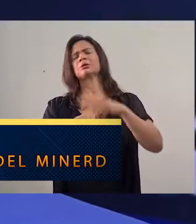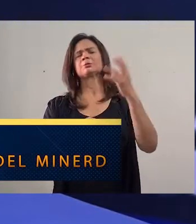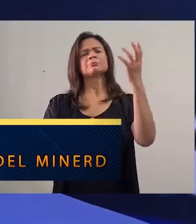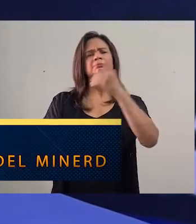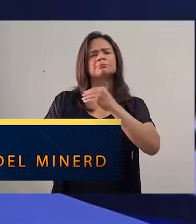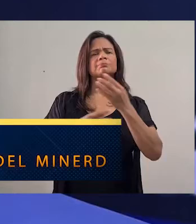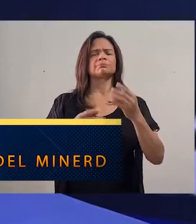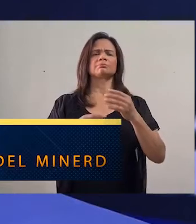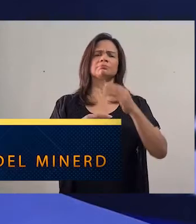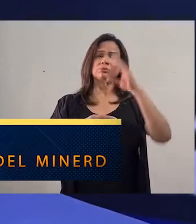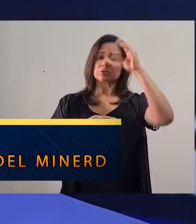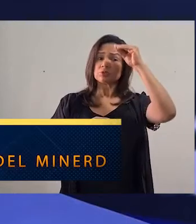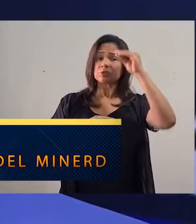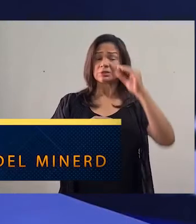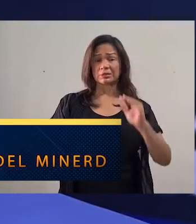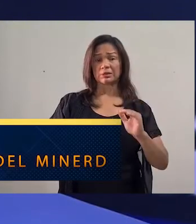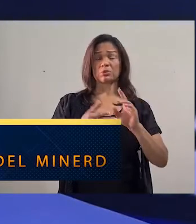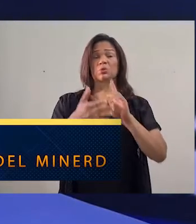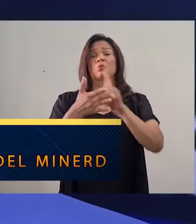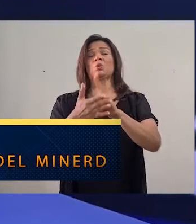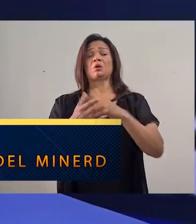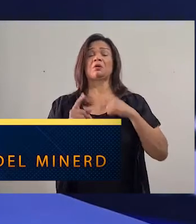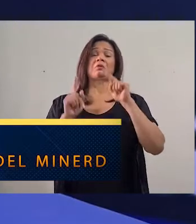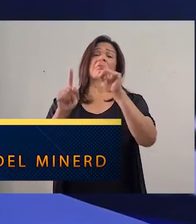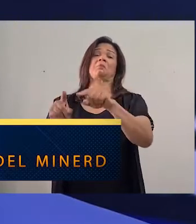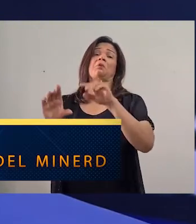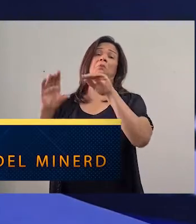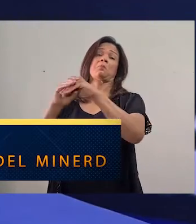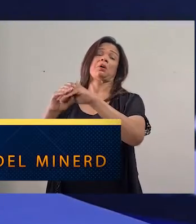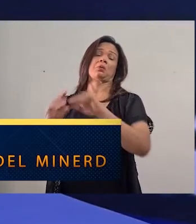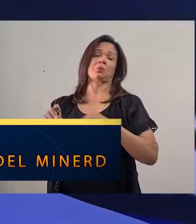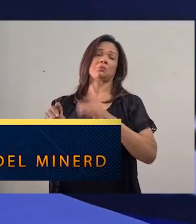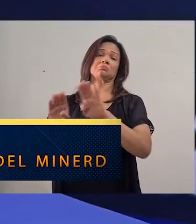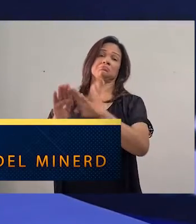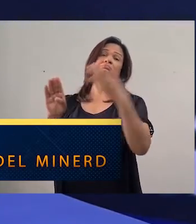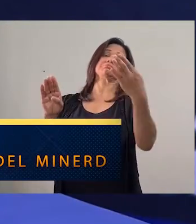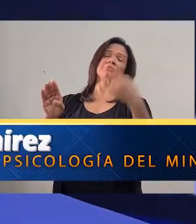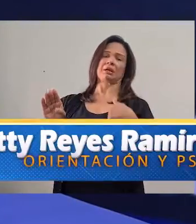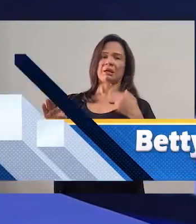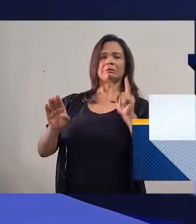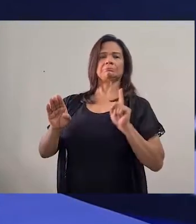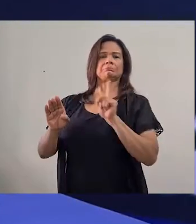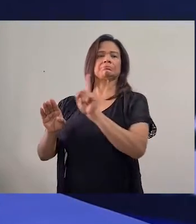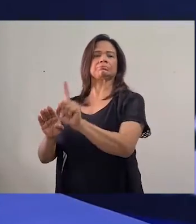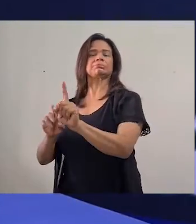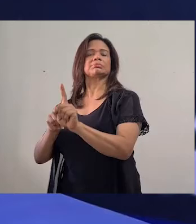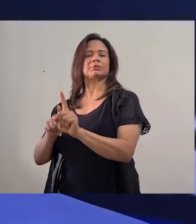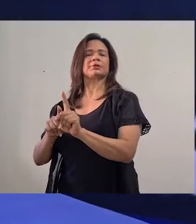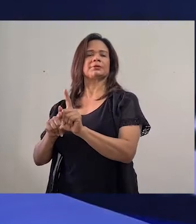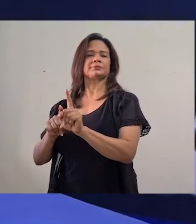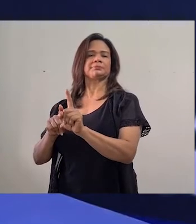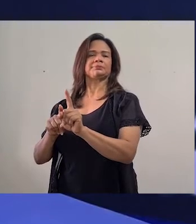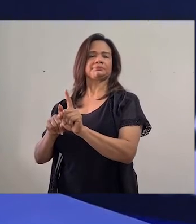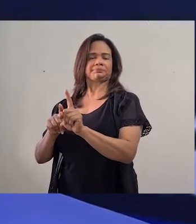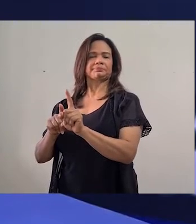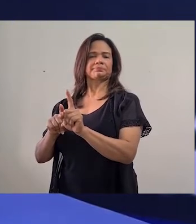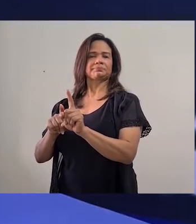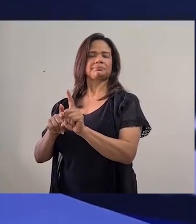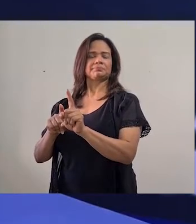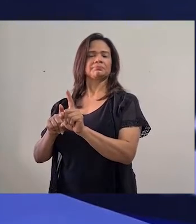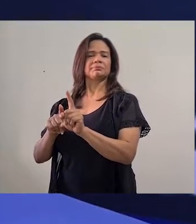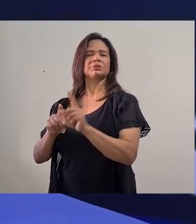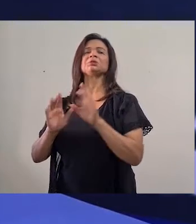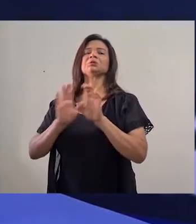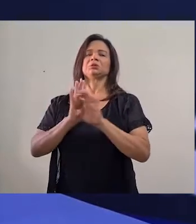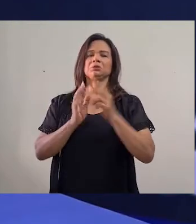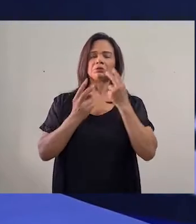nacional. Qué lindo que un niño con una condición de discapacidad, si va a un banco, se le dé ese turno, la persona